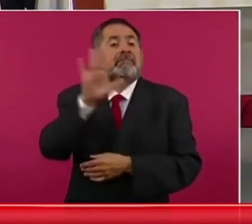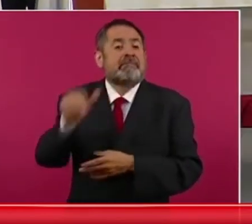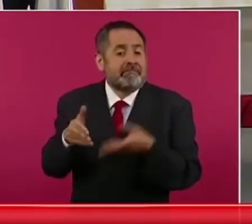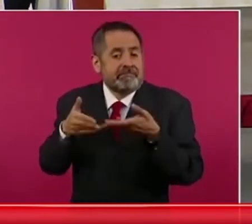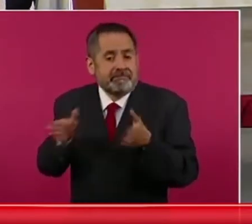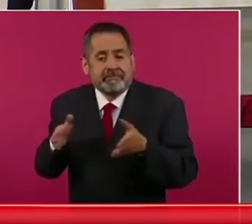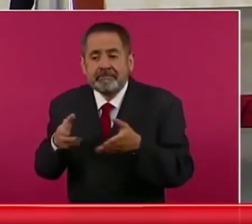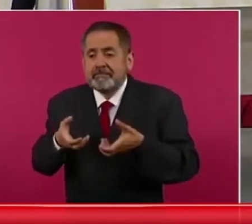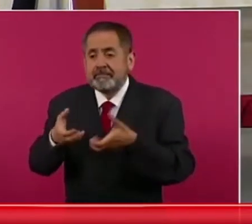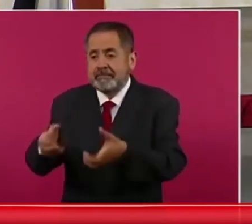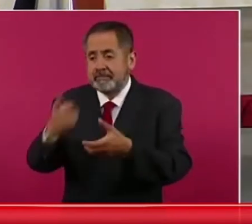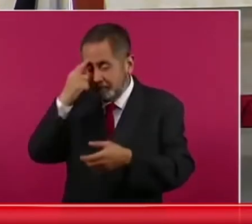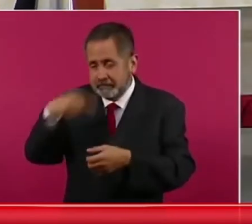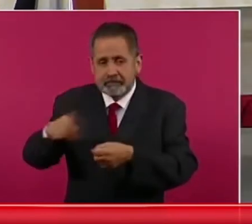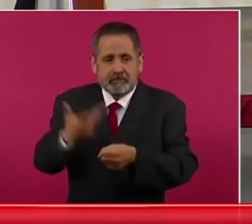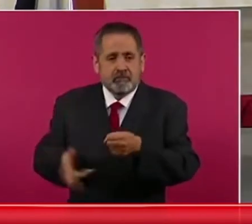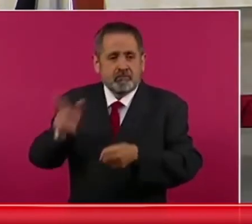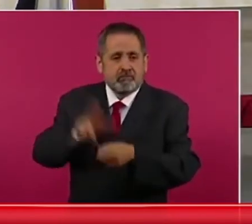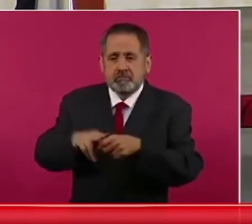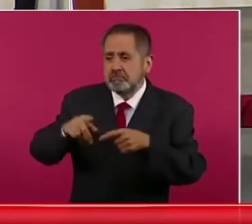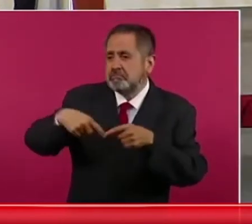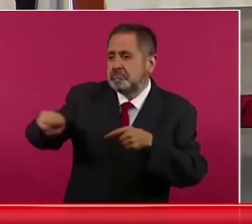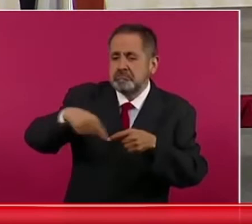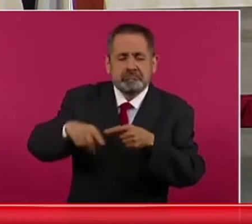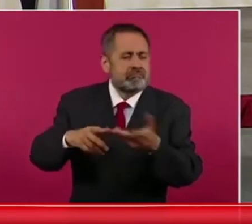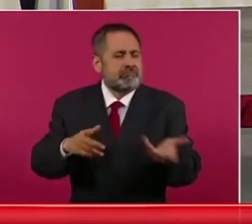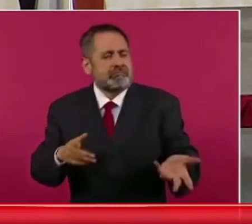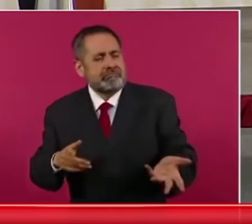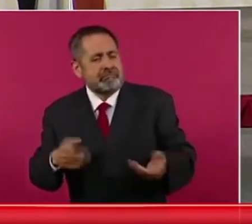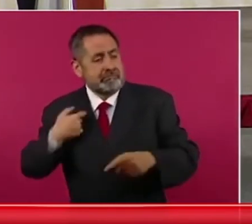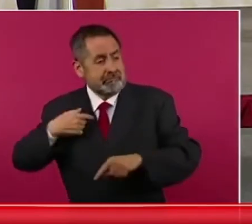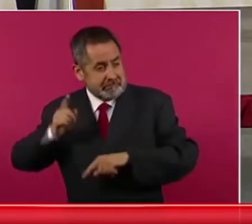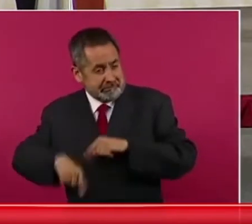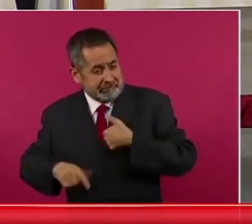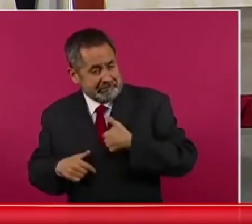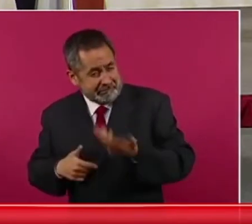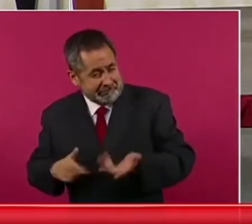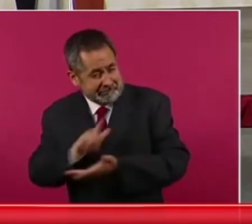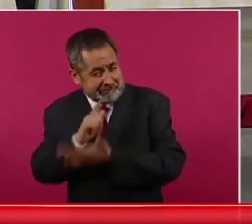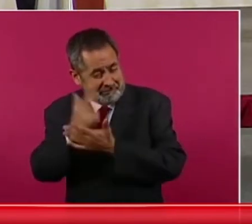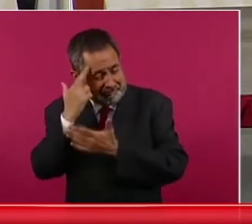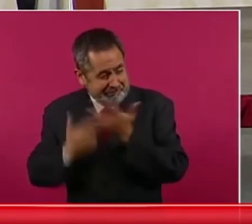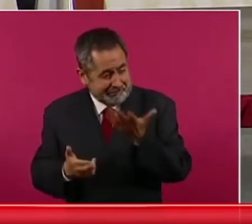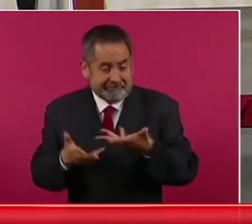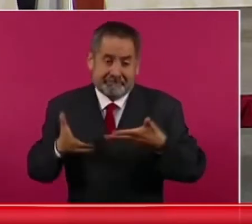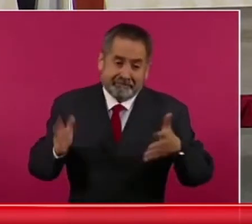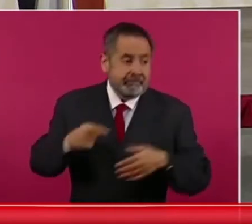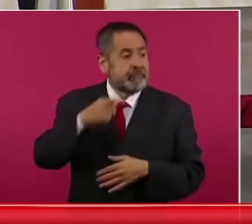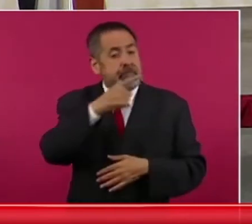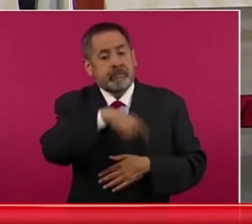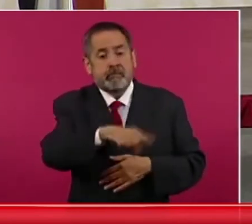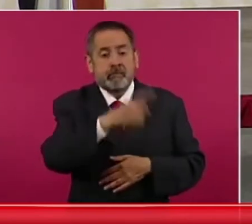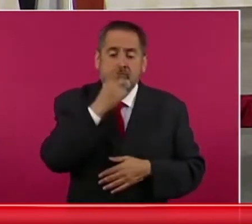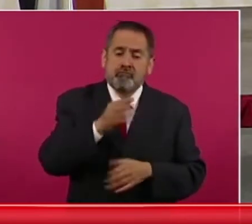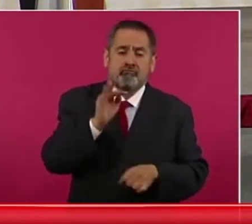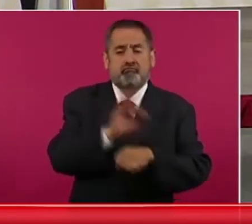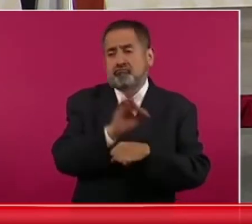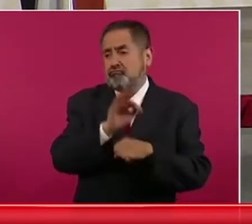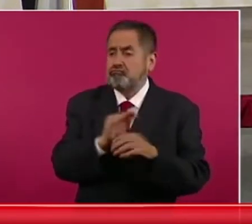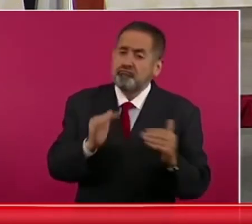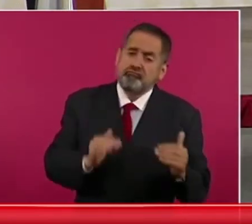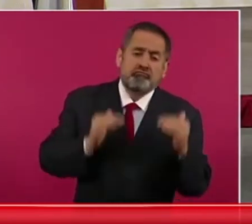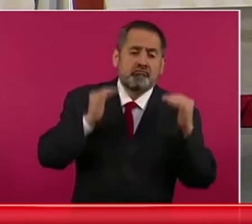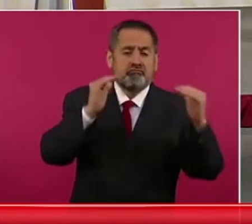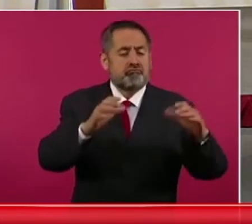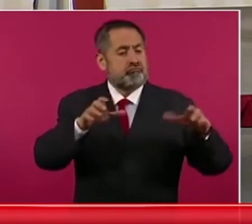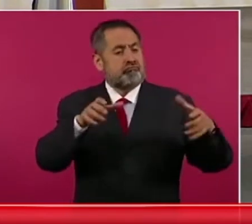calle para comunicar un hospital. Ahora resulta que los defensores del derecho supremo